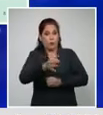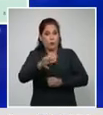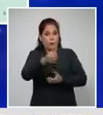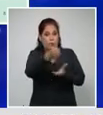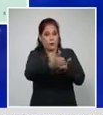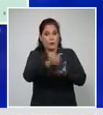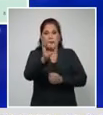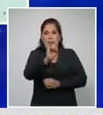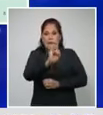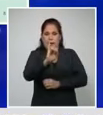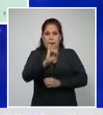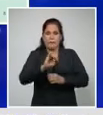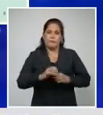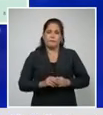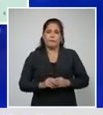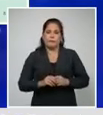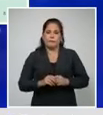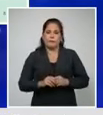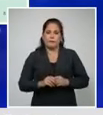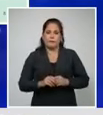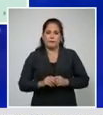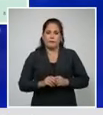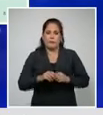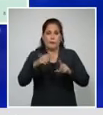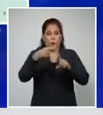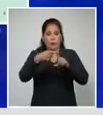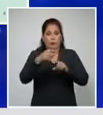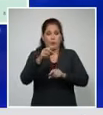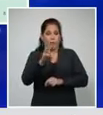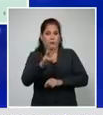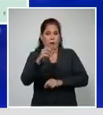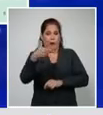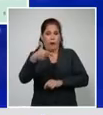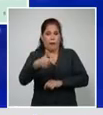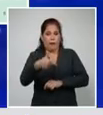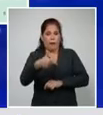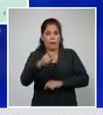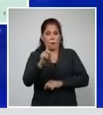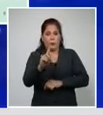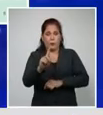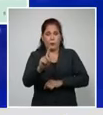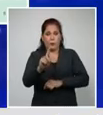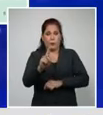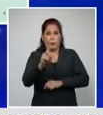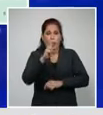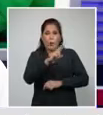6, Cruces 3 y Lajas 1 y Rodas 1.